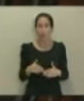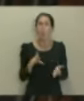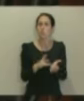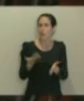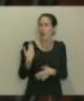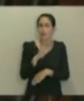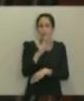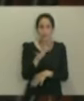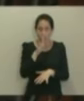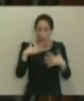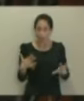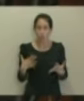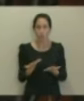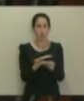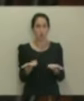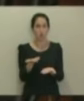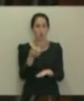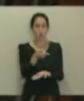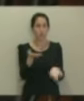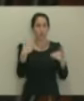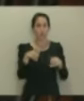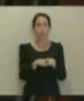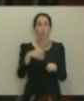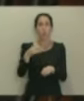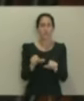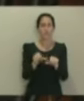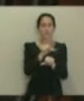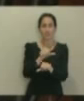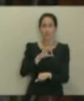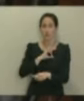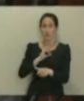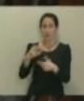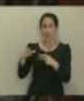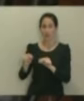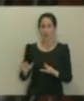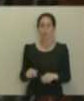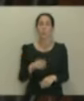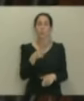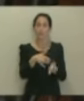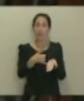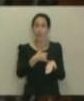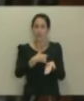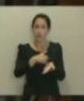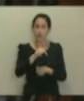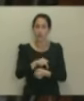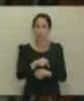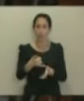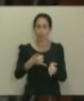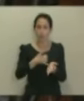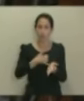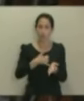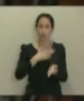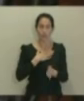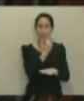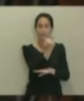yo creo que ahora mismo no la tiene, como no la han tenido otros presidentes en esta. Y esa debilidad de las